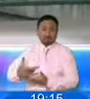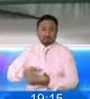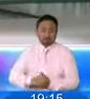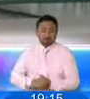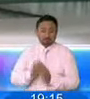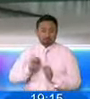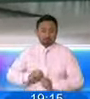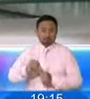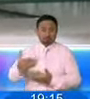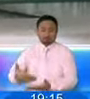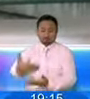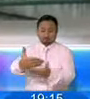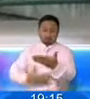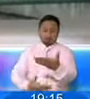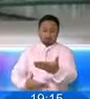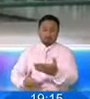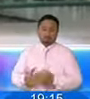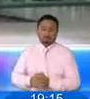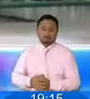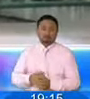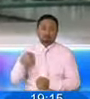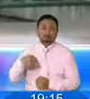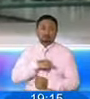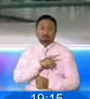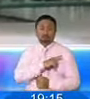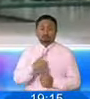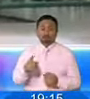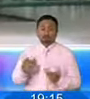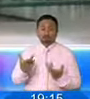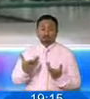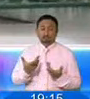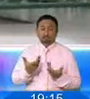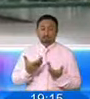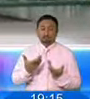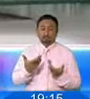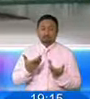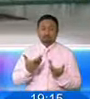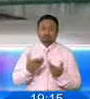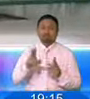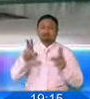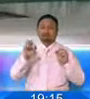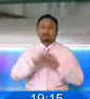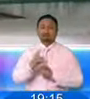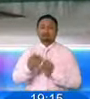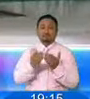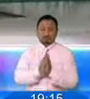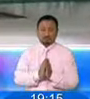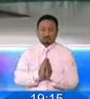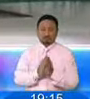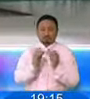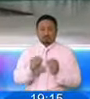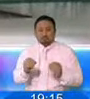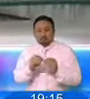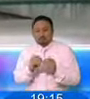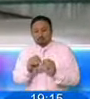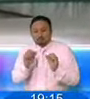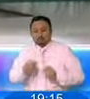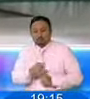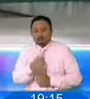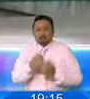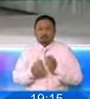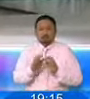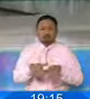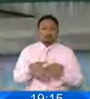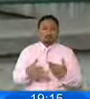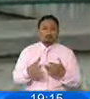Nos la hicieron a conocer preliminarmente, nosotros aportamos, solicitamos nuevas maneras de enfocar el